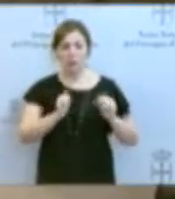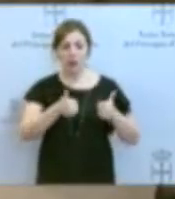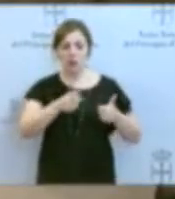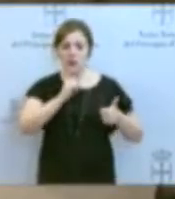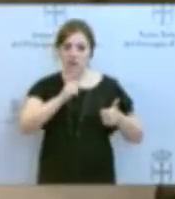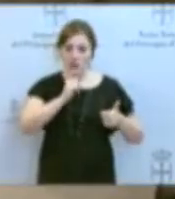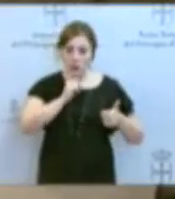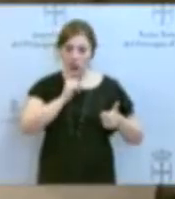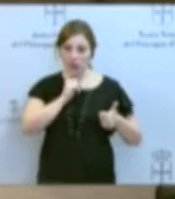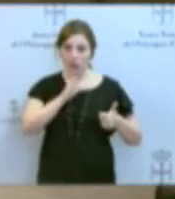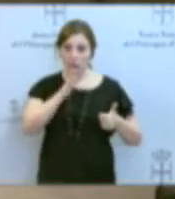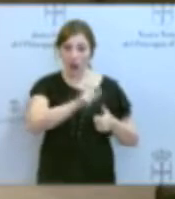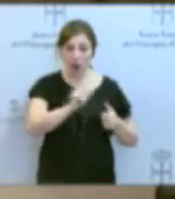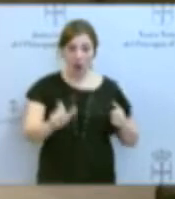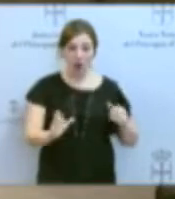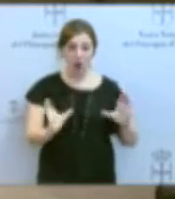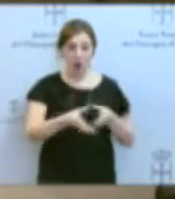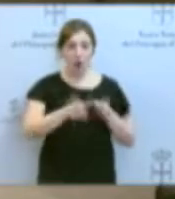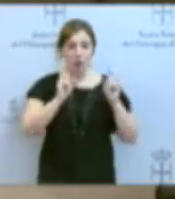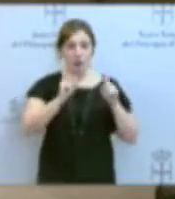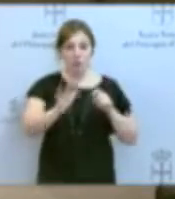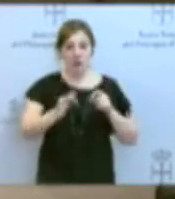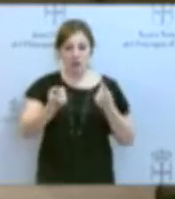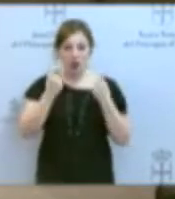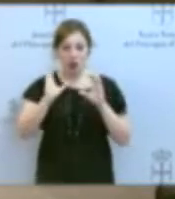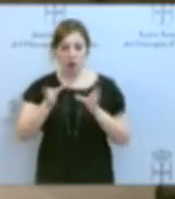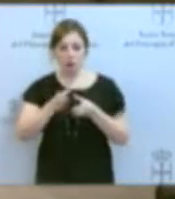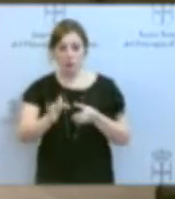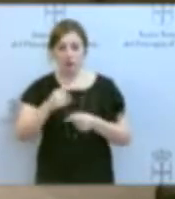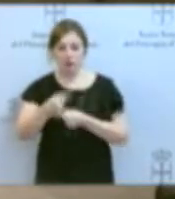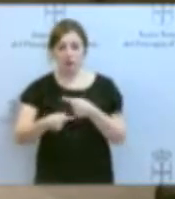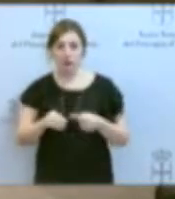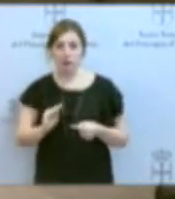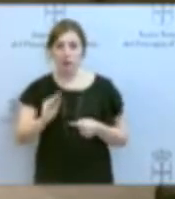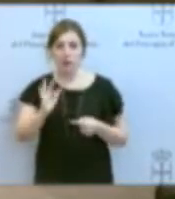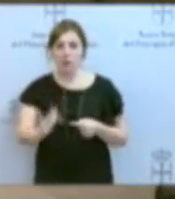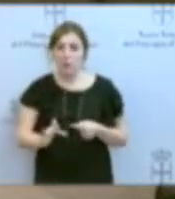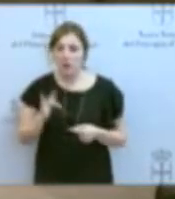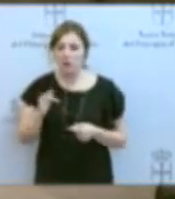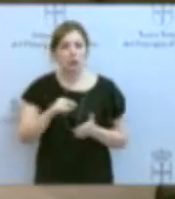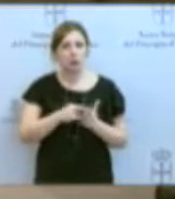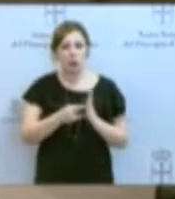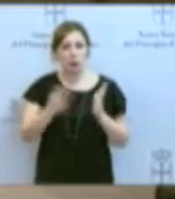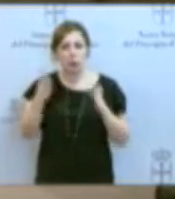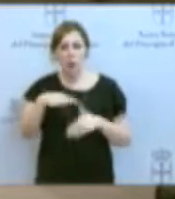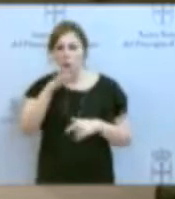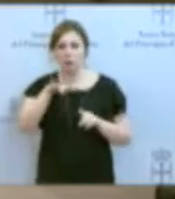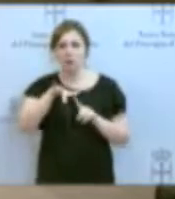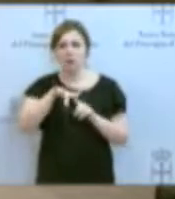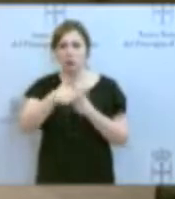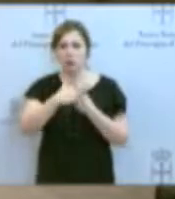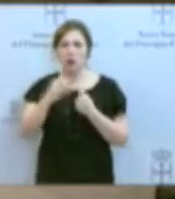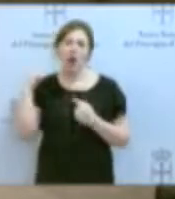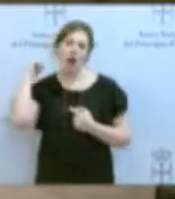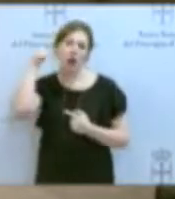dificultades tanto para el profesorado como para el alumnado y, por supuesto, para sus familias, y porque no se ha puesto remedio a una situación que lleva muchos